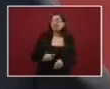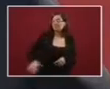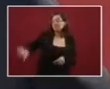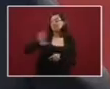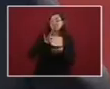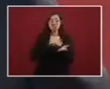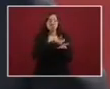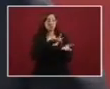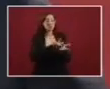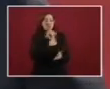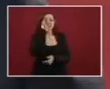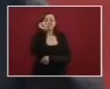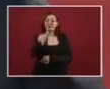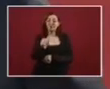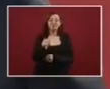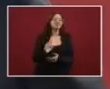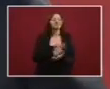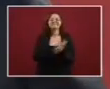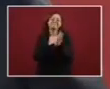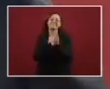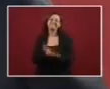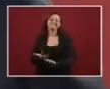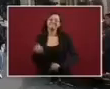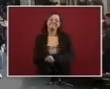no se puede transformar